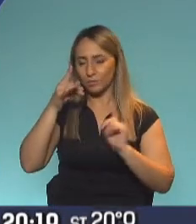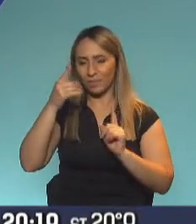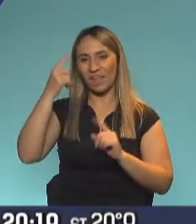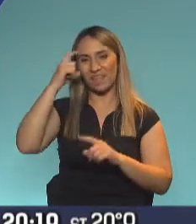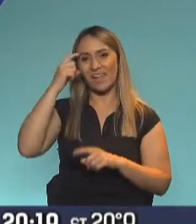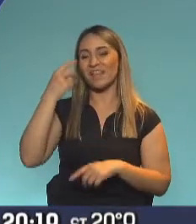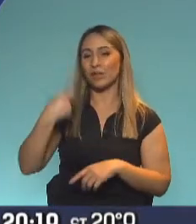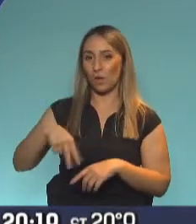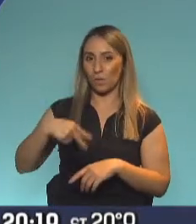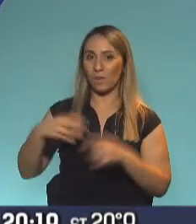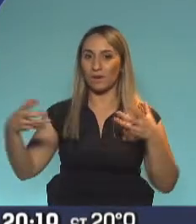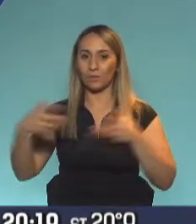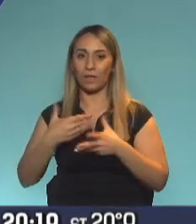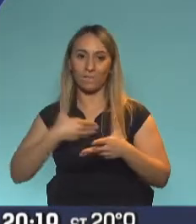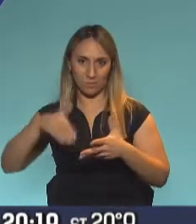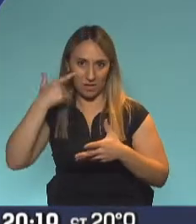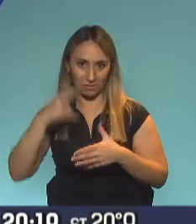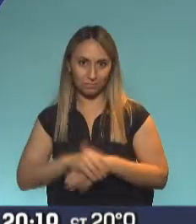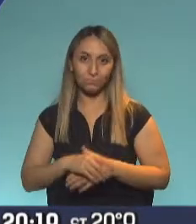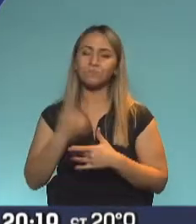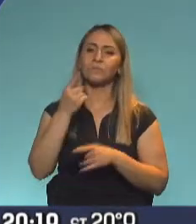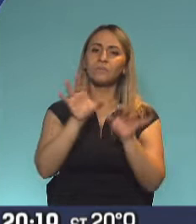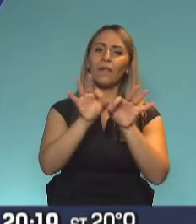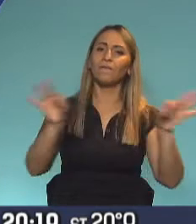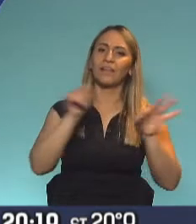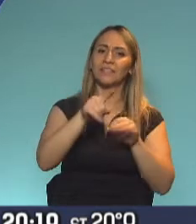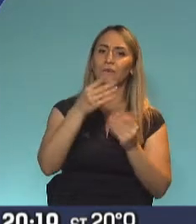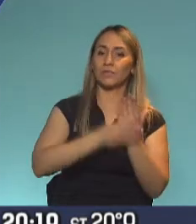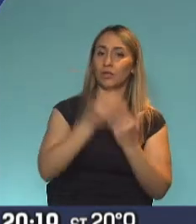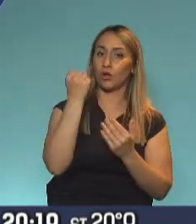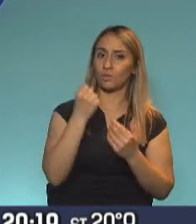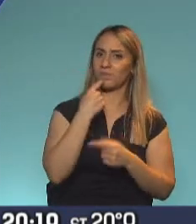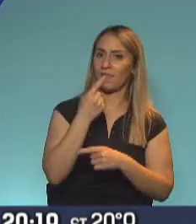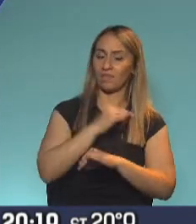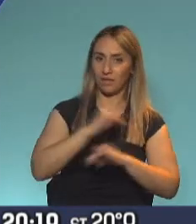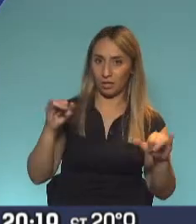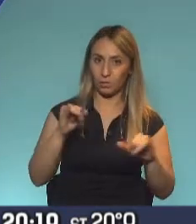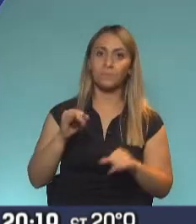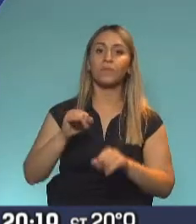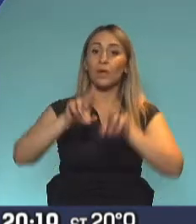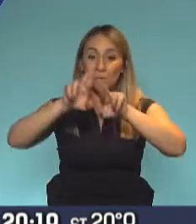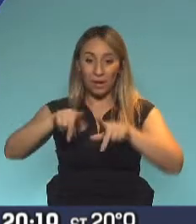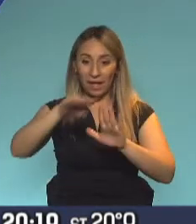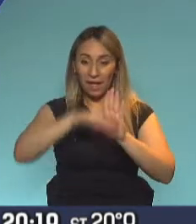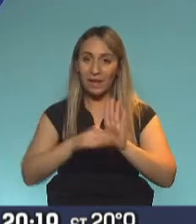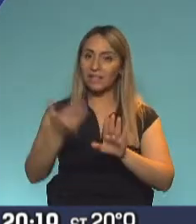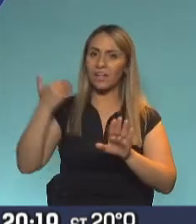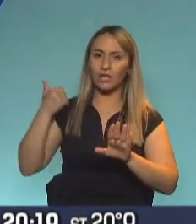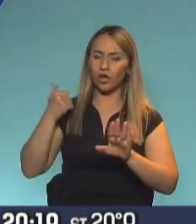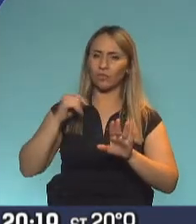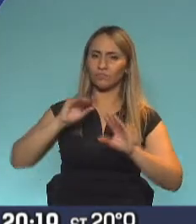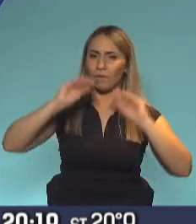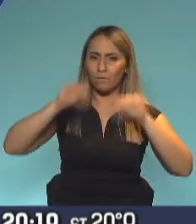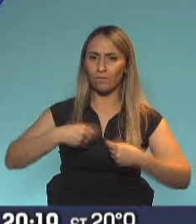Mira, fíjate. Por ejemplo, una de las frases que ha dicho el ministro de Economía dijo: el programa anterior produjo frustración y enojo en todas